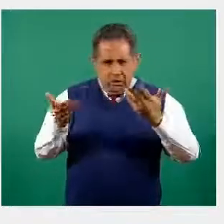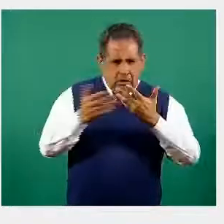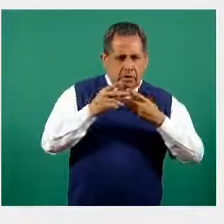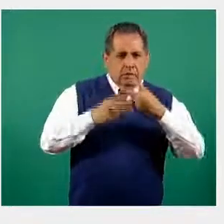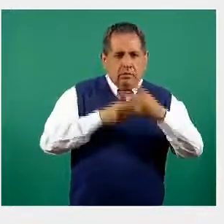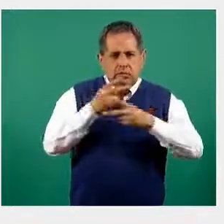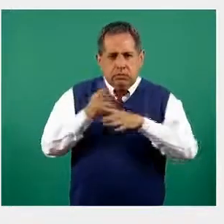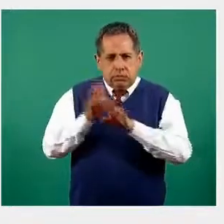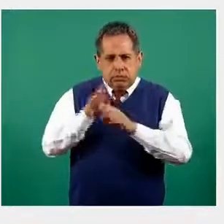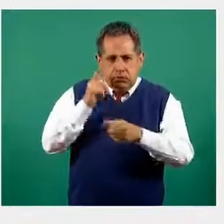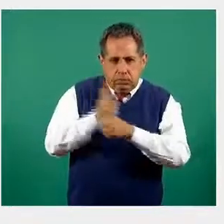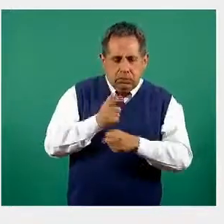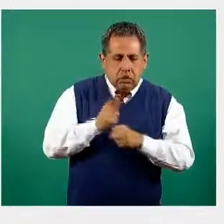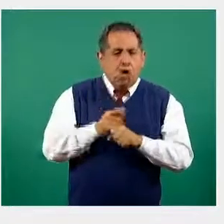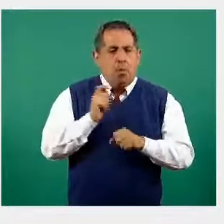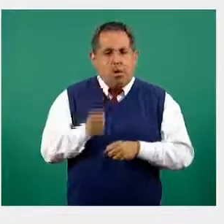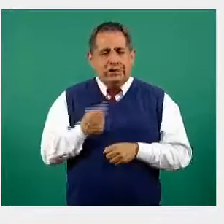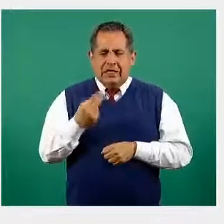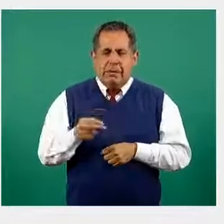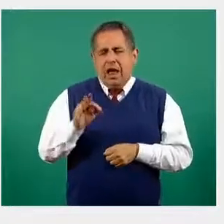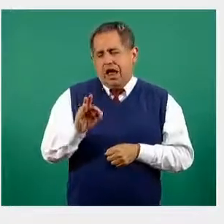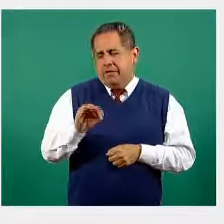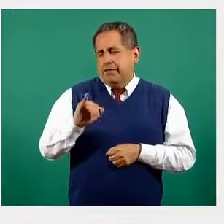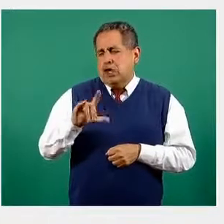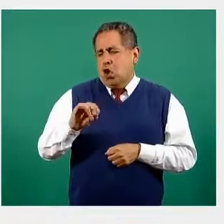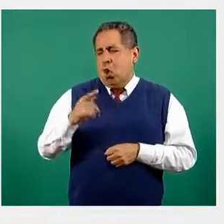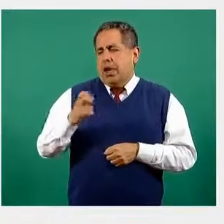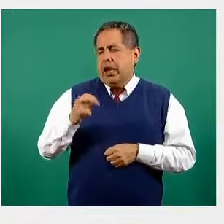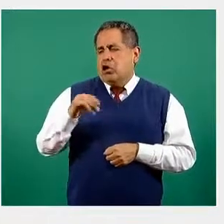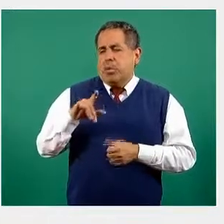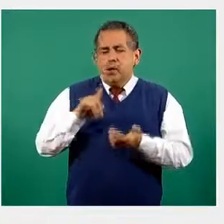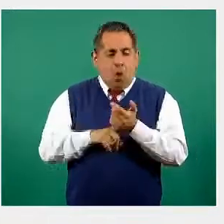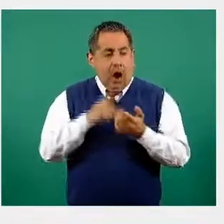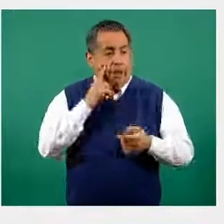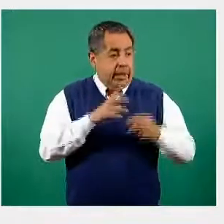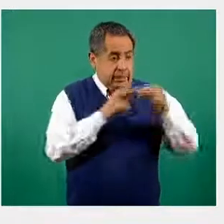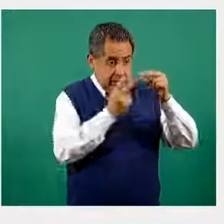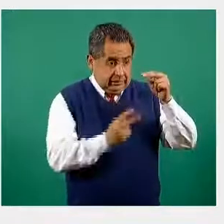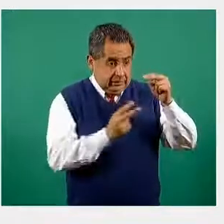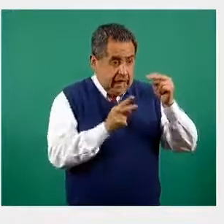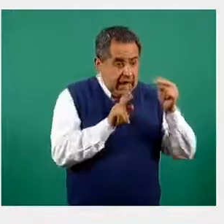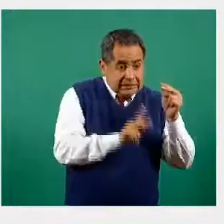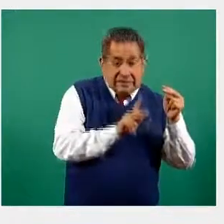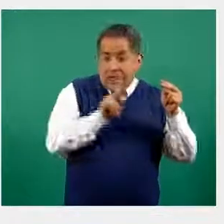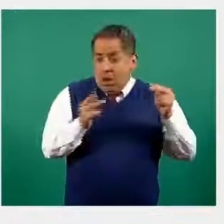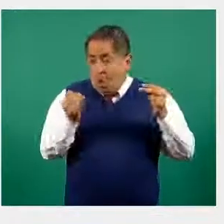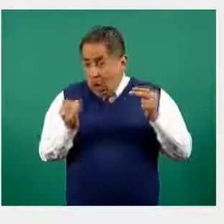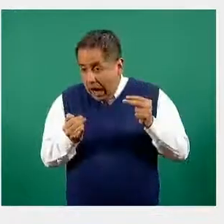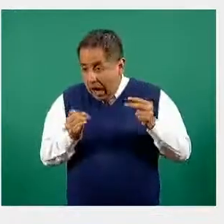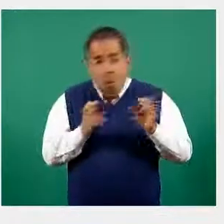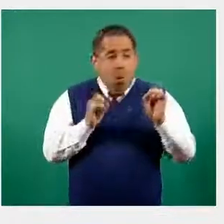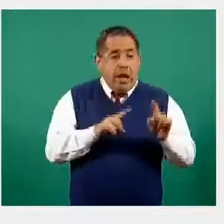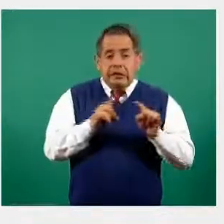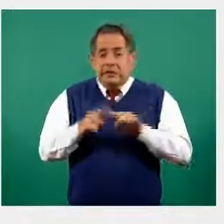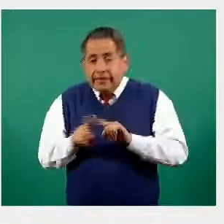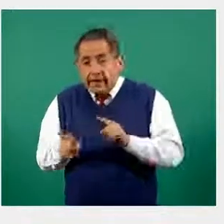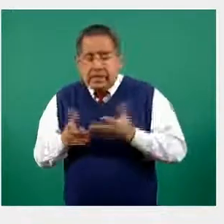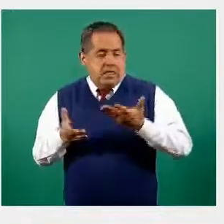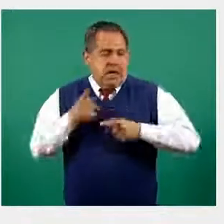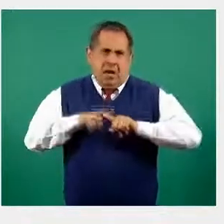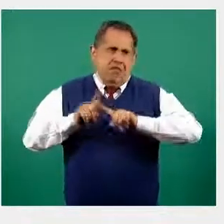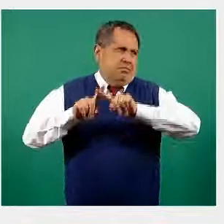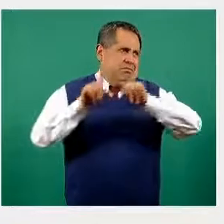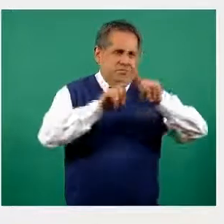esos estudios filogenómicos para poder determinar si existen, si no existen variantes, a quién se parece, a quién no se parece. ¿Ok? Solamente